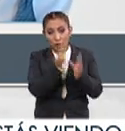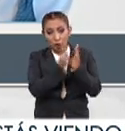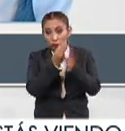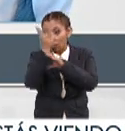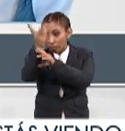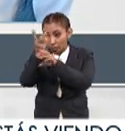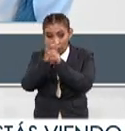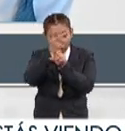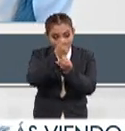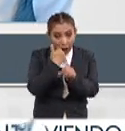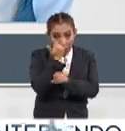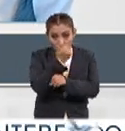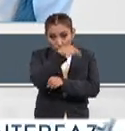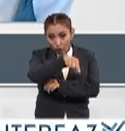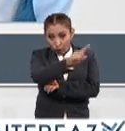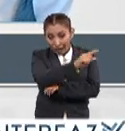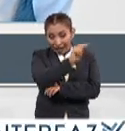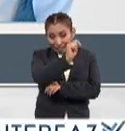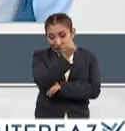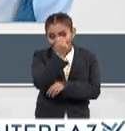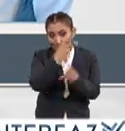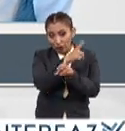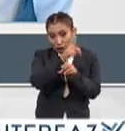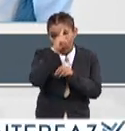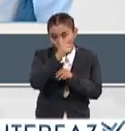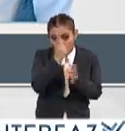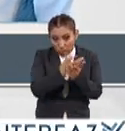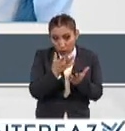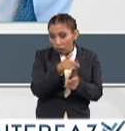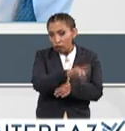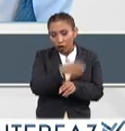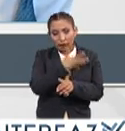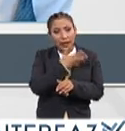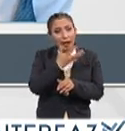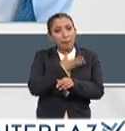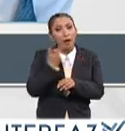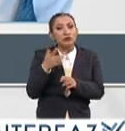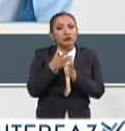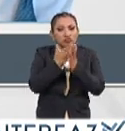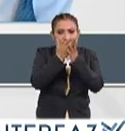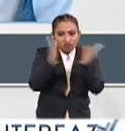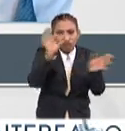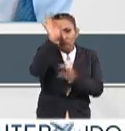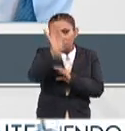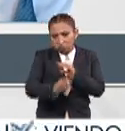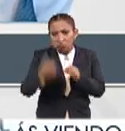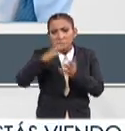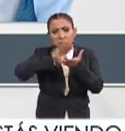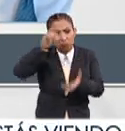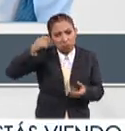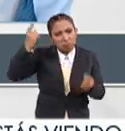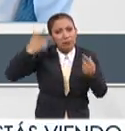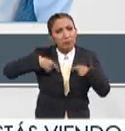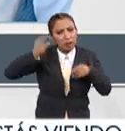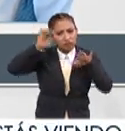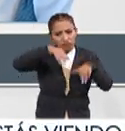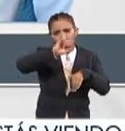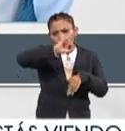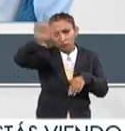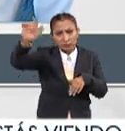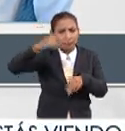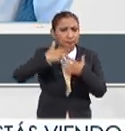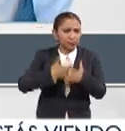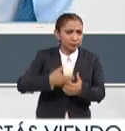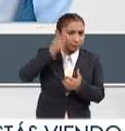estamos invitando a estudiantes del Tecnológico Nacional de México. Tenemos en un gran porcentaje personas